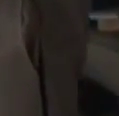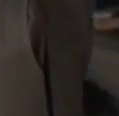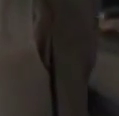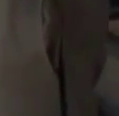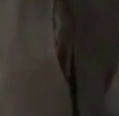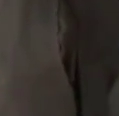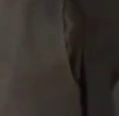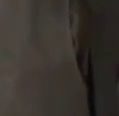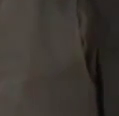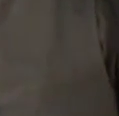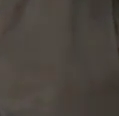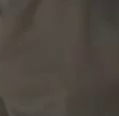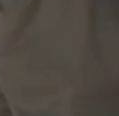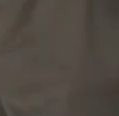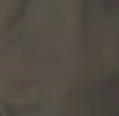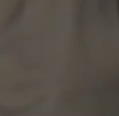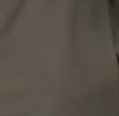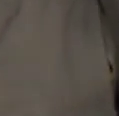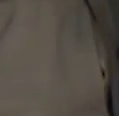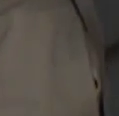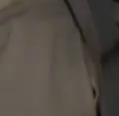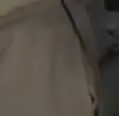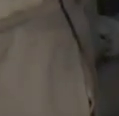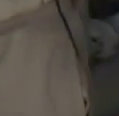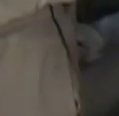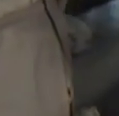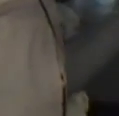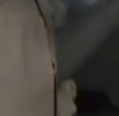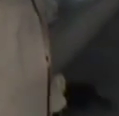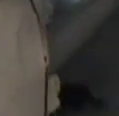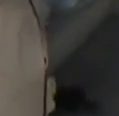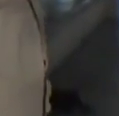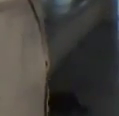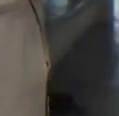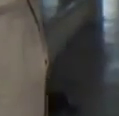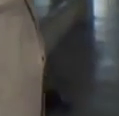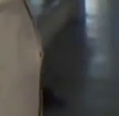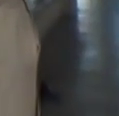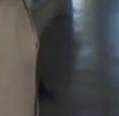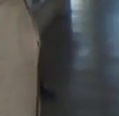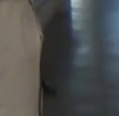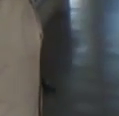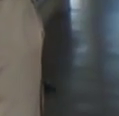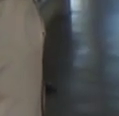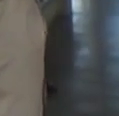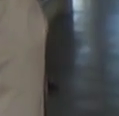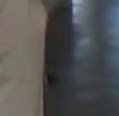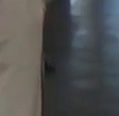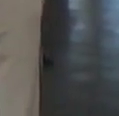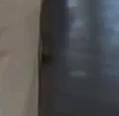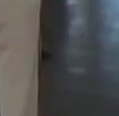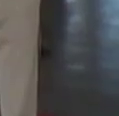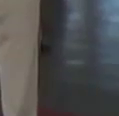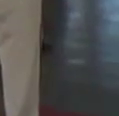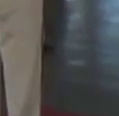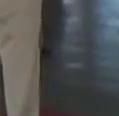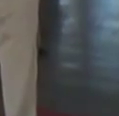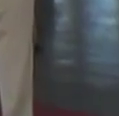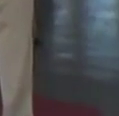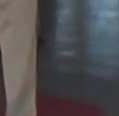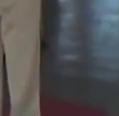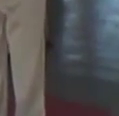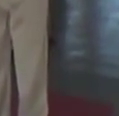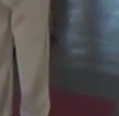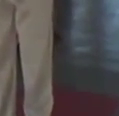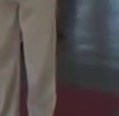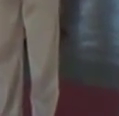5 cárteles peleándose de la plaza de Cuernavaca. Entonces, desde colgados de los puentes, bueno, eso ya